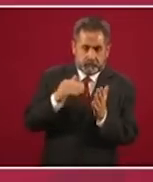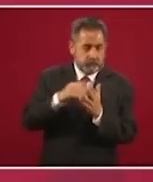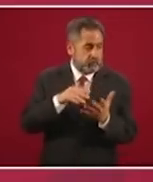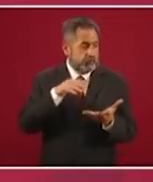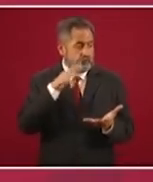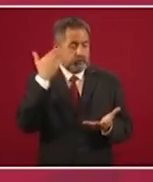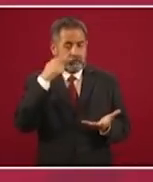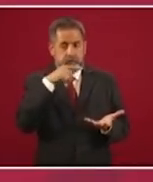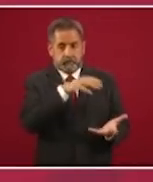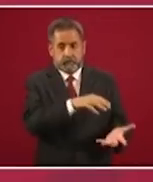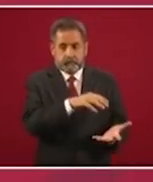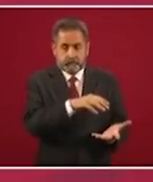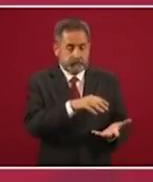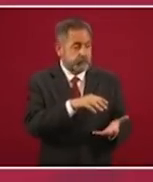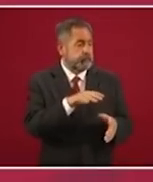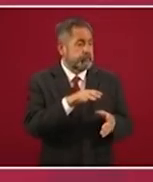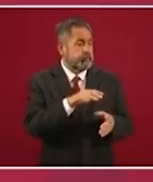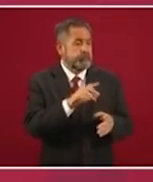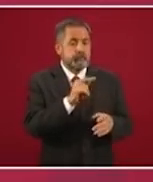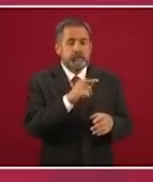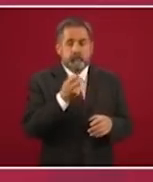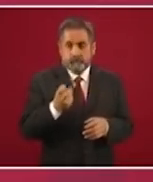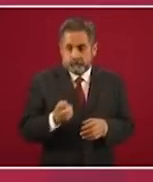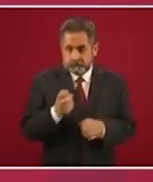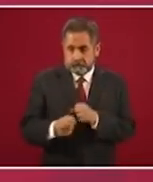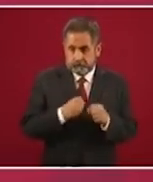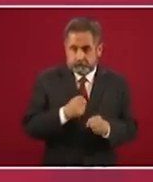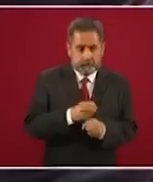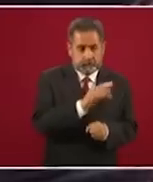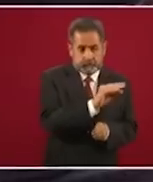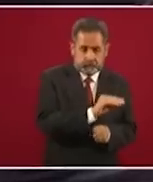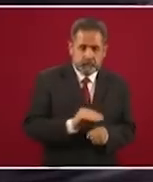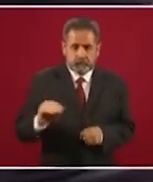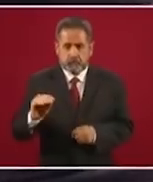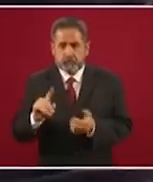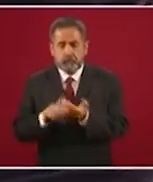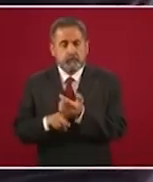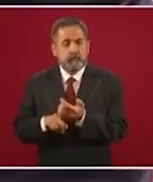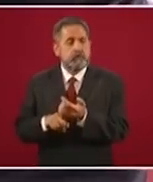fondo, se van a utilizar este año para mejorar el sistema de salud.